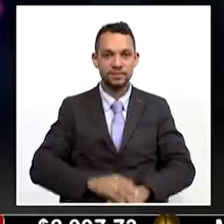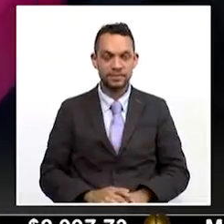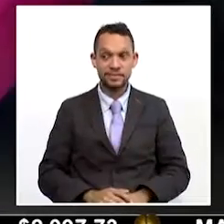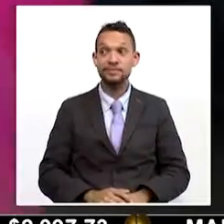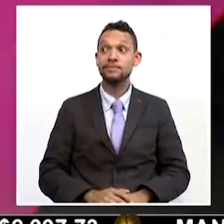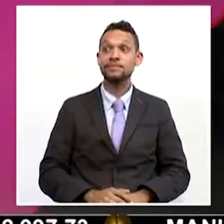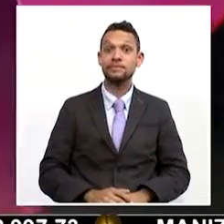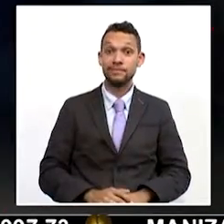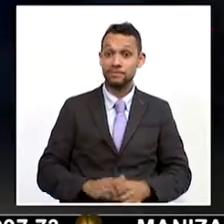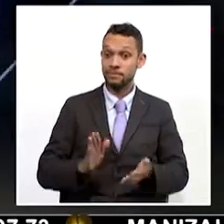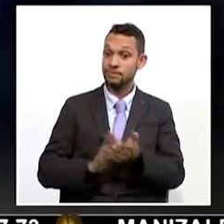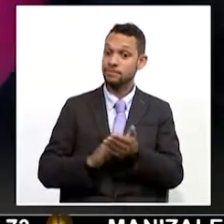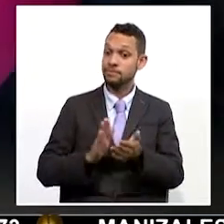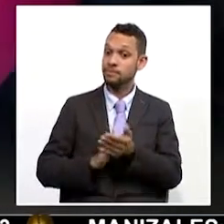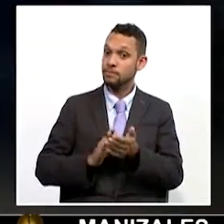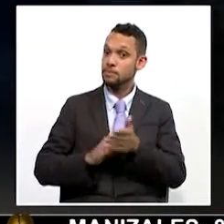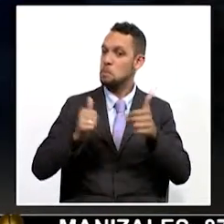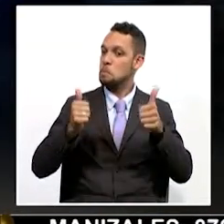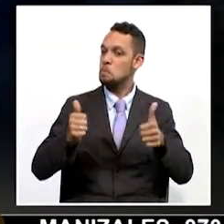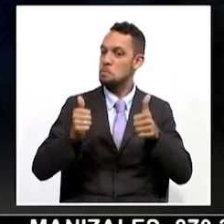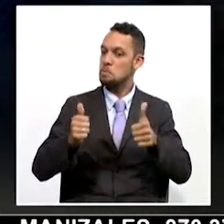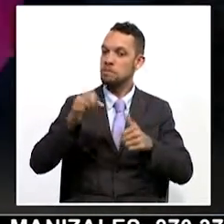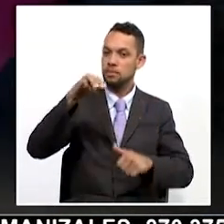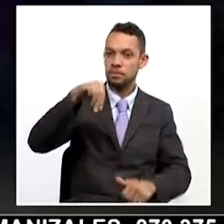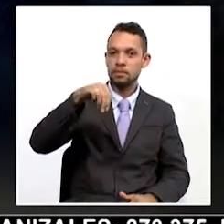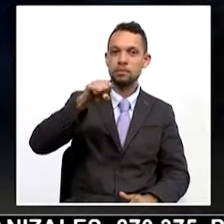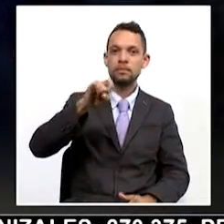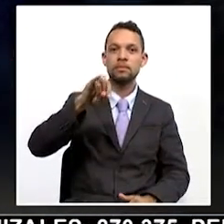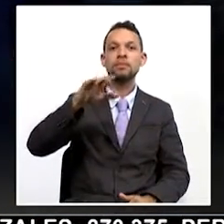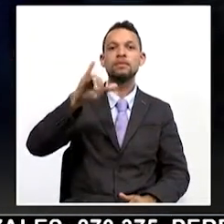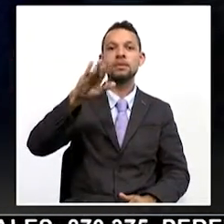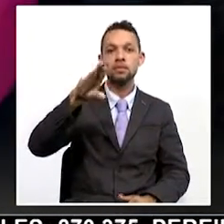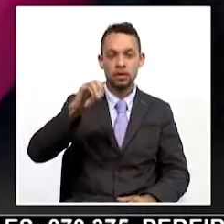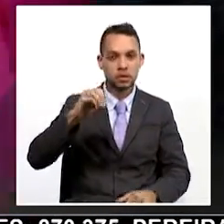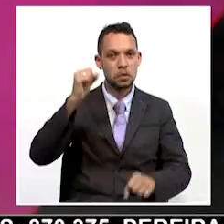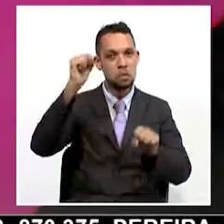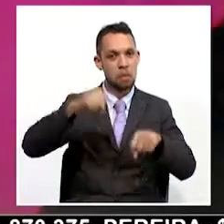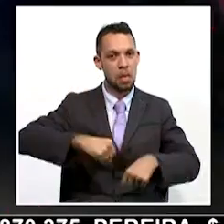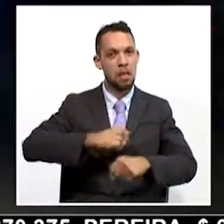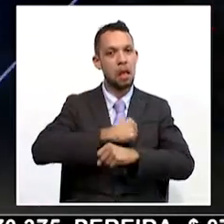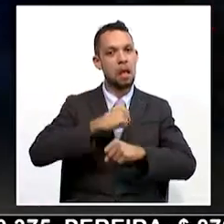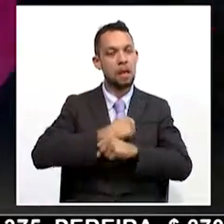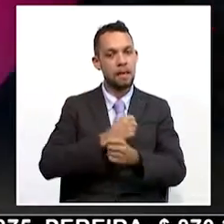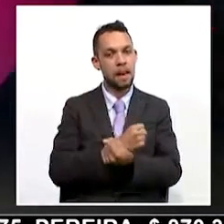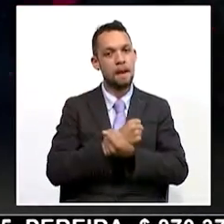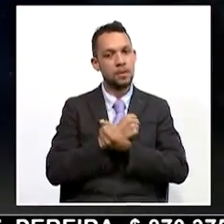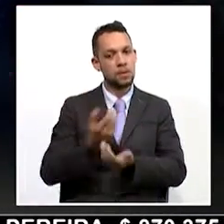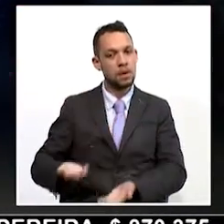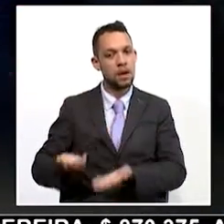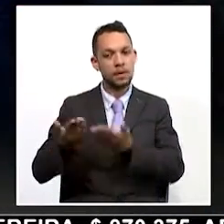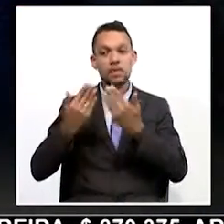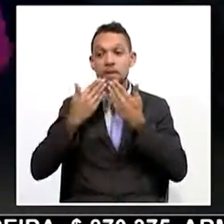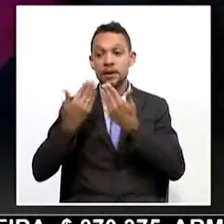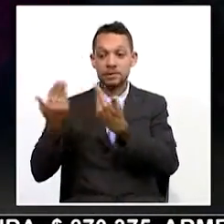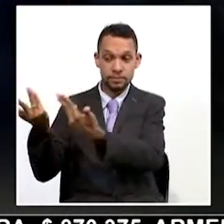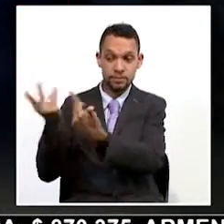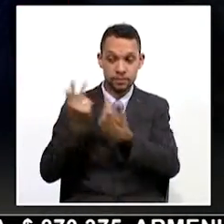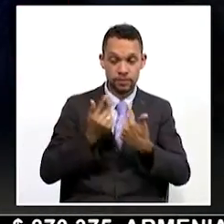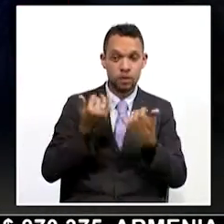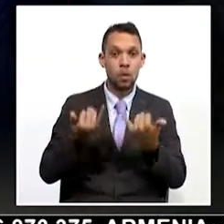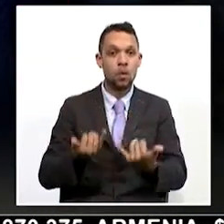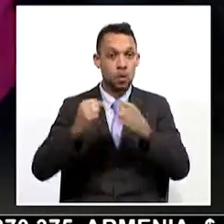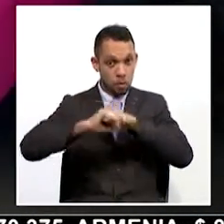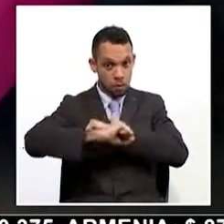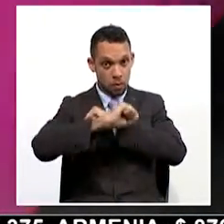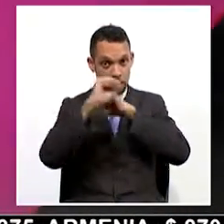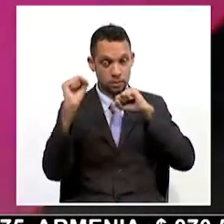Mauricio, un hombre que lleva 19 años demostrándole a la gente que se puede trabajar con amor. Carlos, muchísimas gracias por la información. Esta mañana se realizó